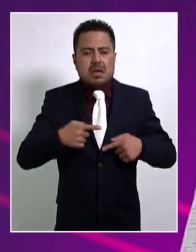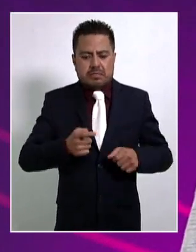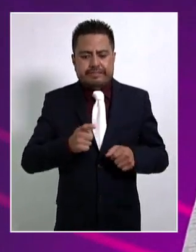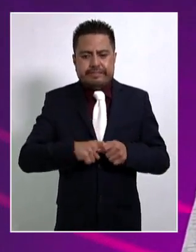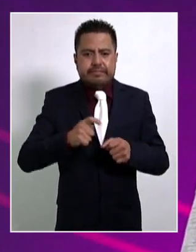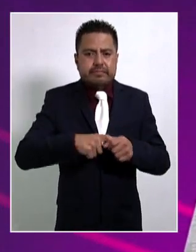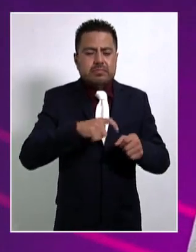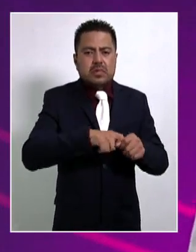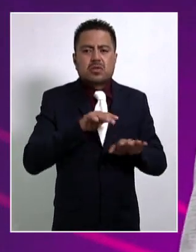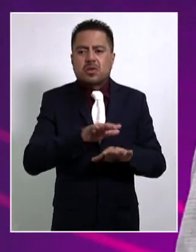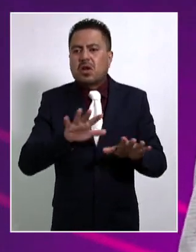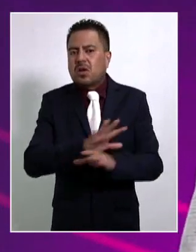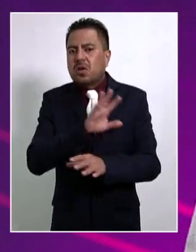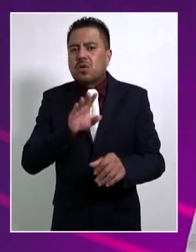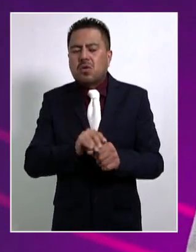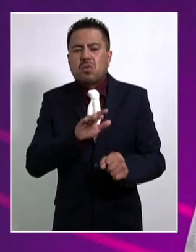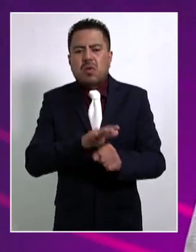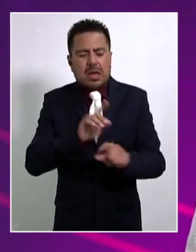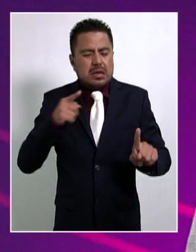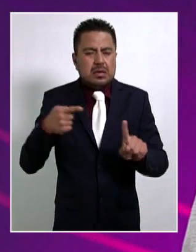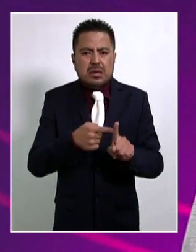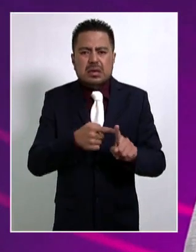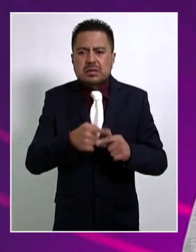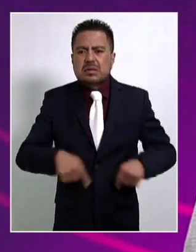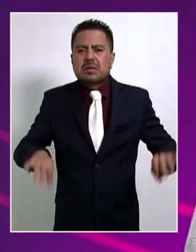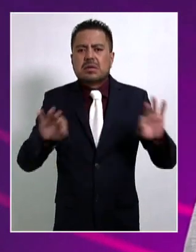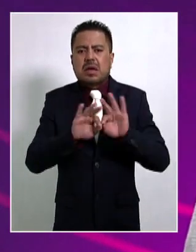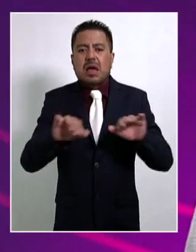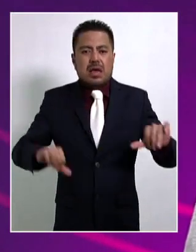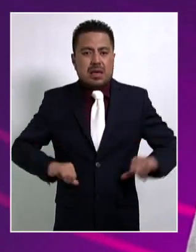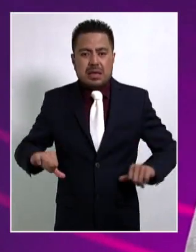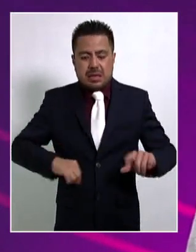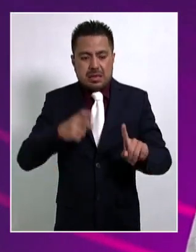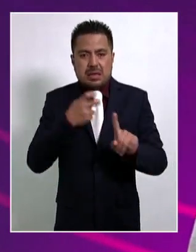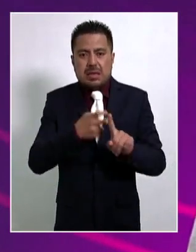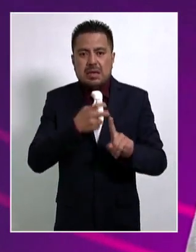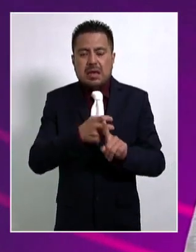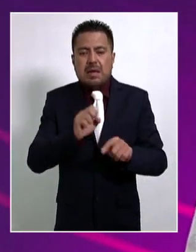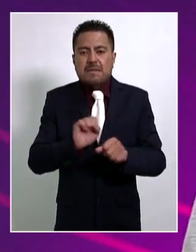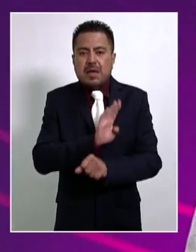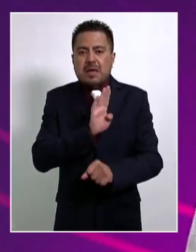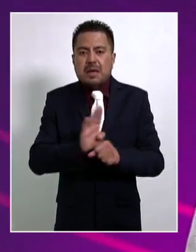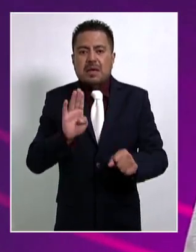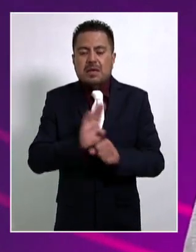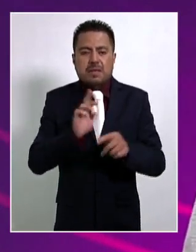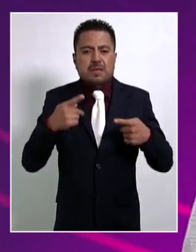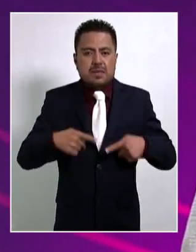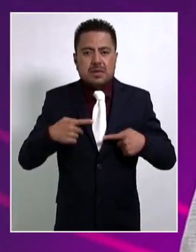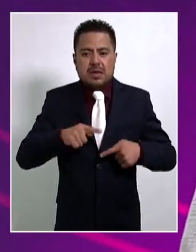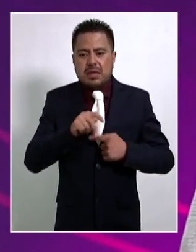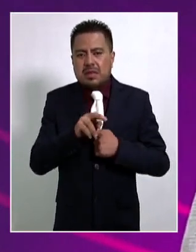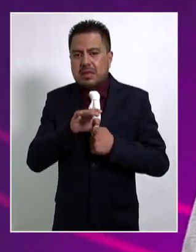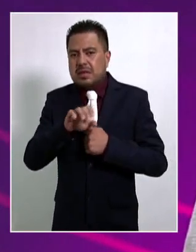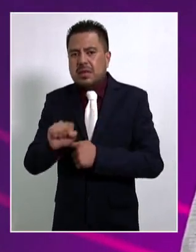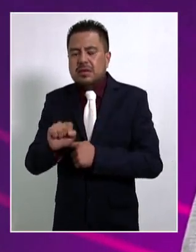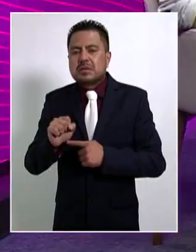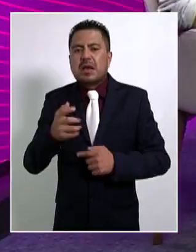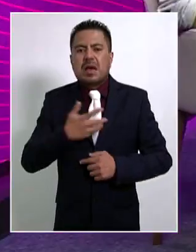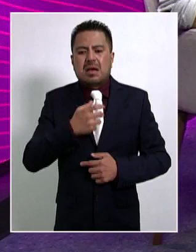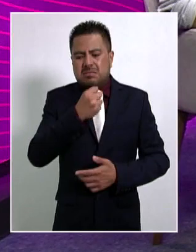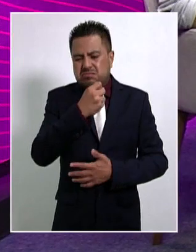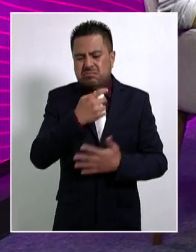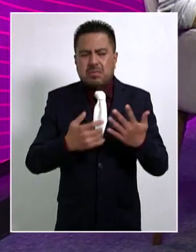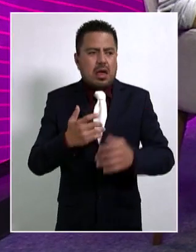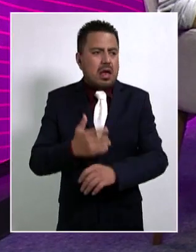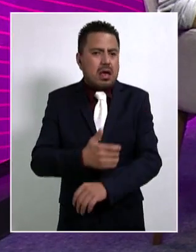aliadas. Sobre todo nos enfocamos principalmente a que estas actividades sean en beneficio de personas trans. Tenemos varios ejes